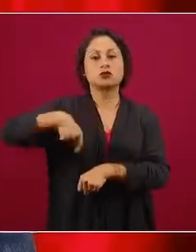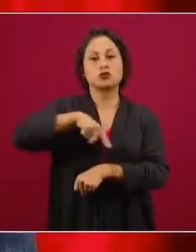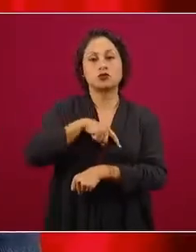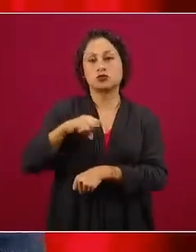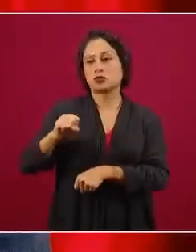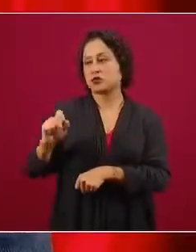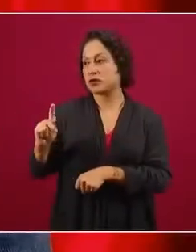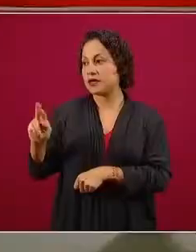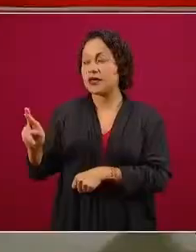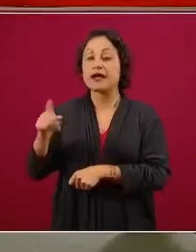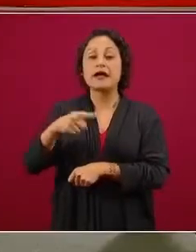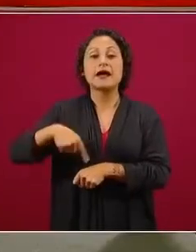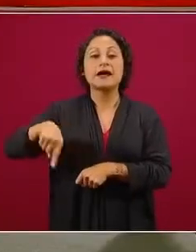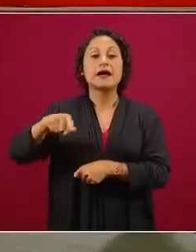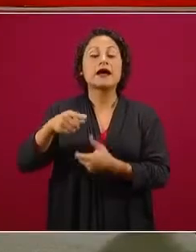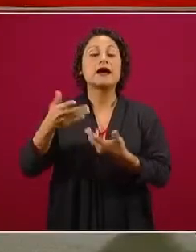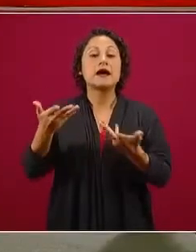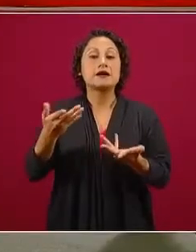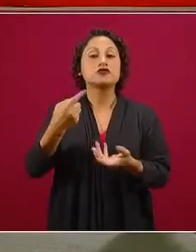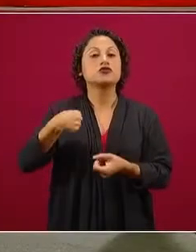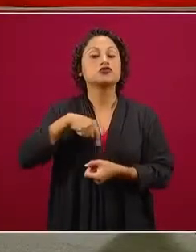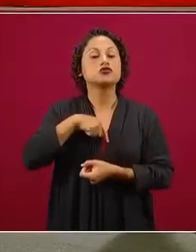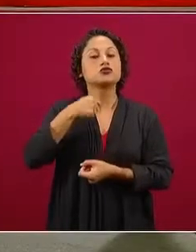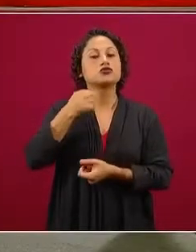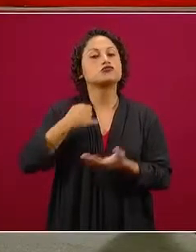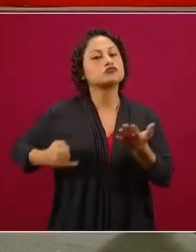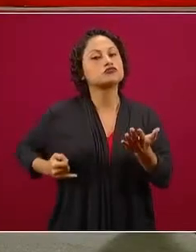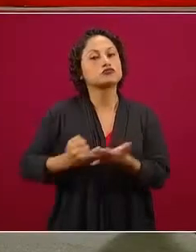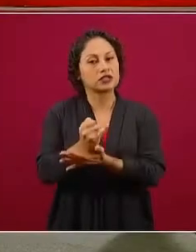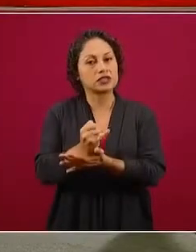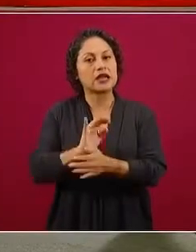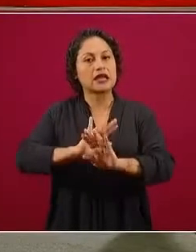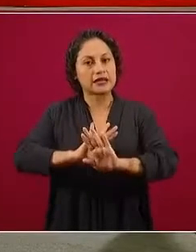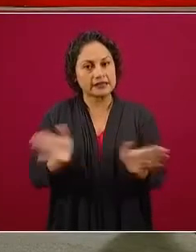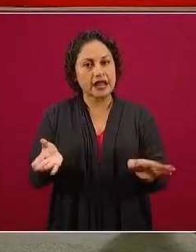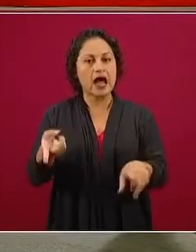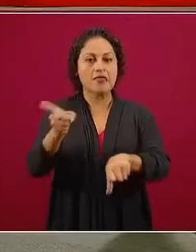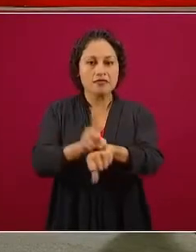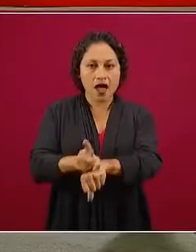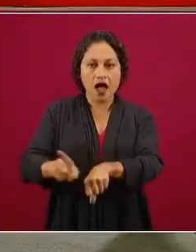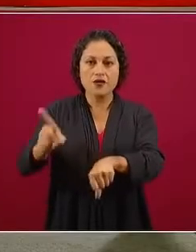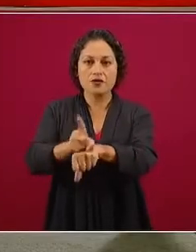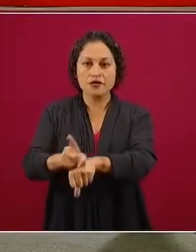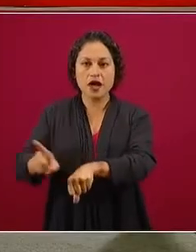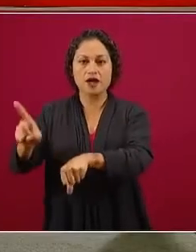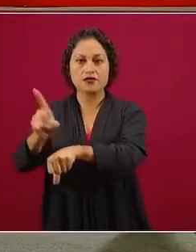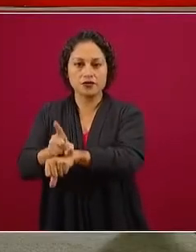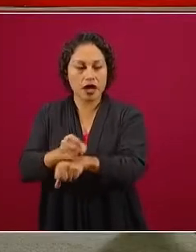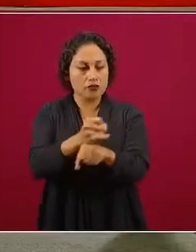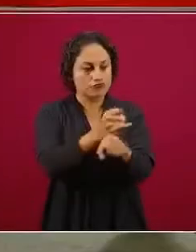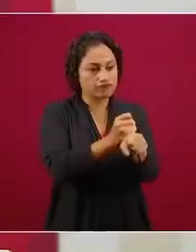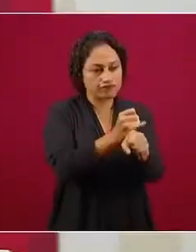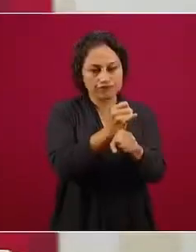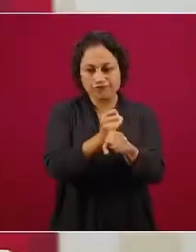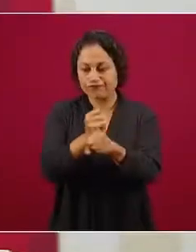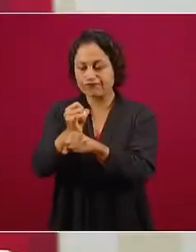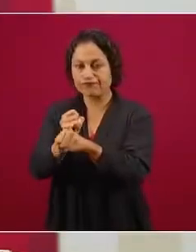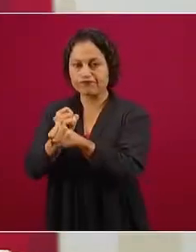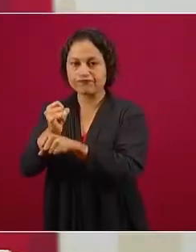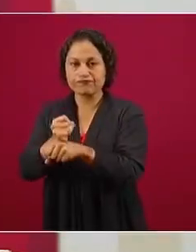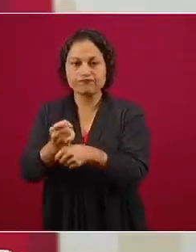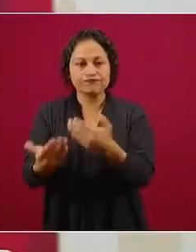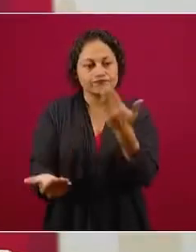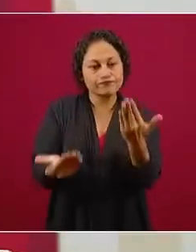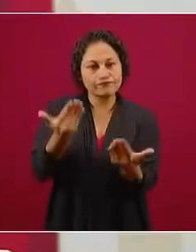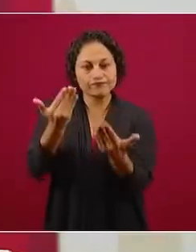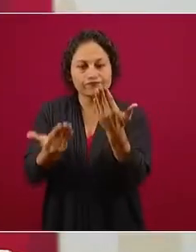Radiodifusión hacer un recuento diario y una curaduría diaria de